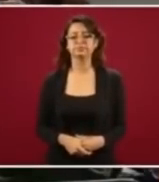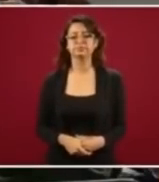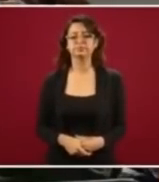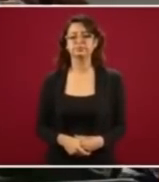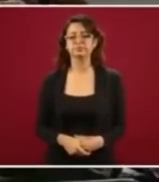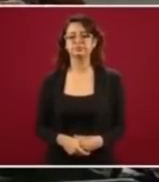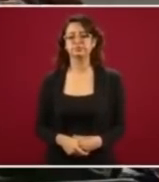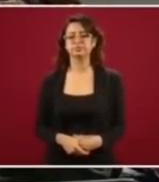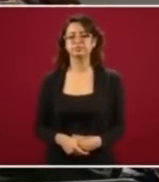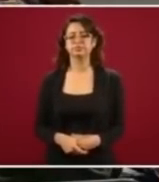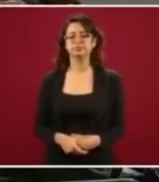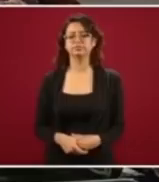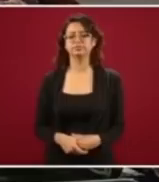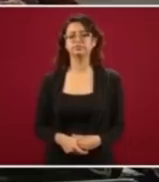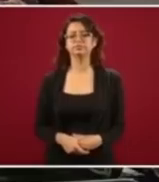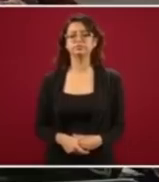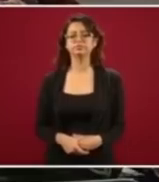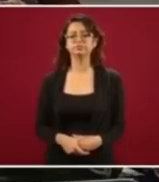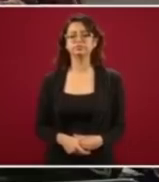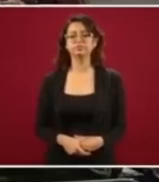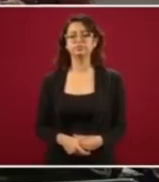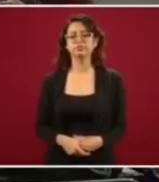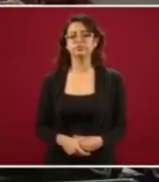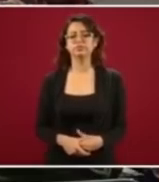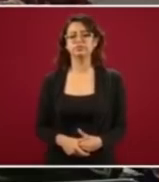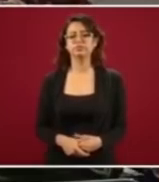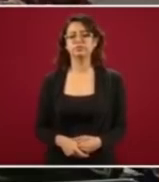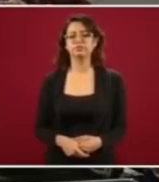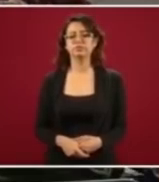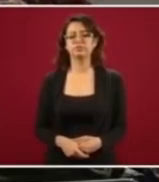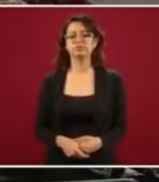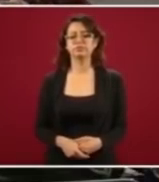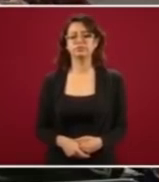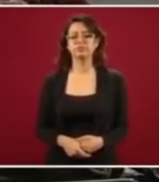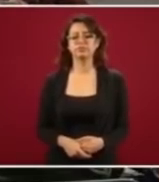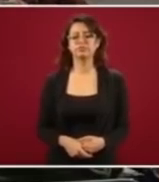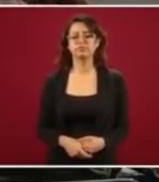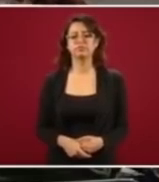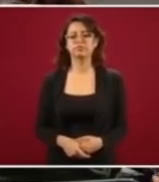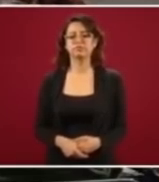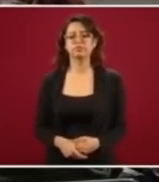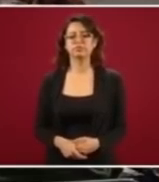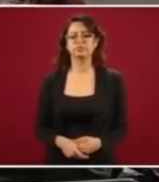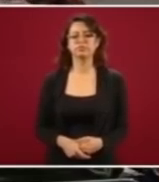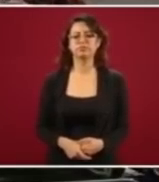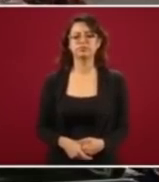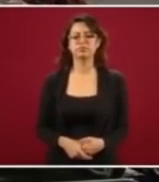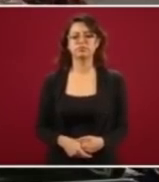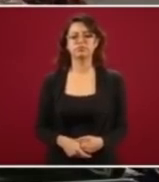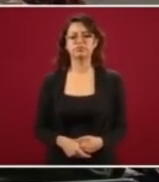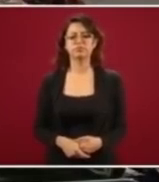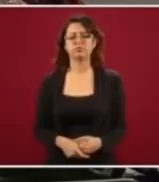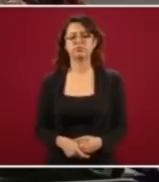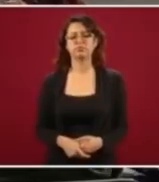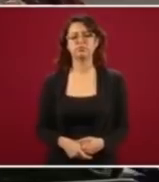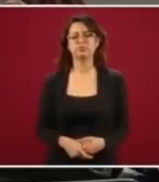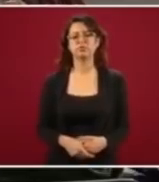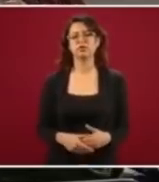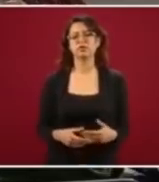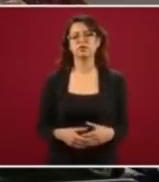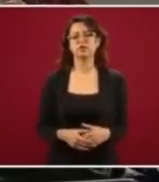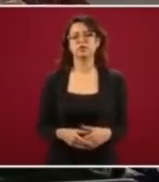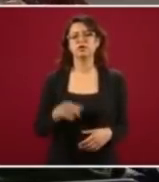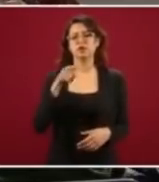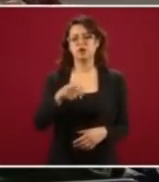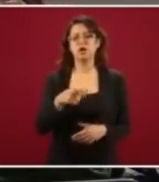¿Cuáles son las conclusiones preliminares que se tienen por parte del